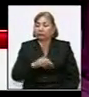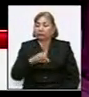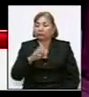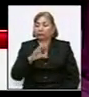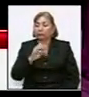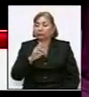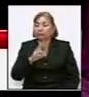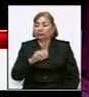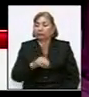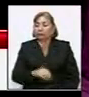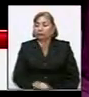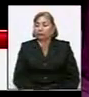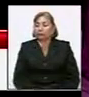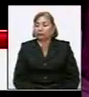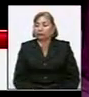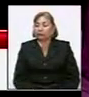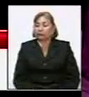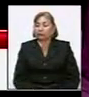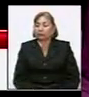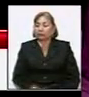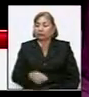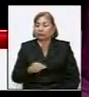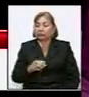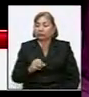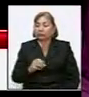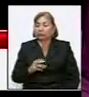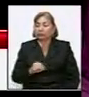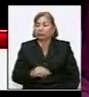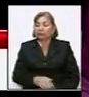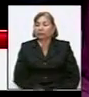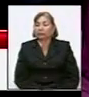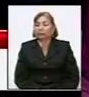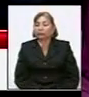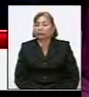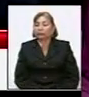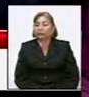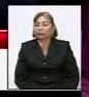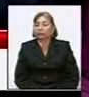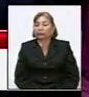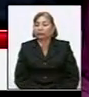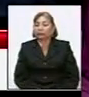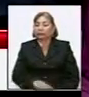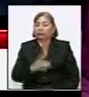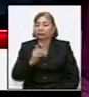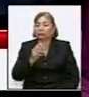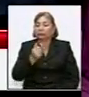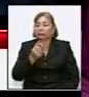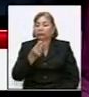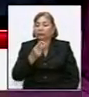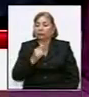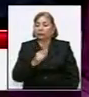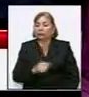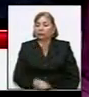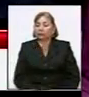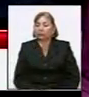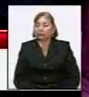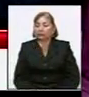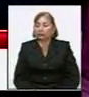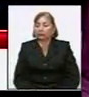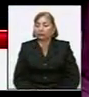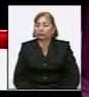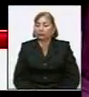y ahora con esta paloma no sea a favor donde exista sergio dalma favor de si estaban